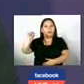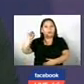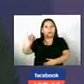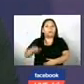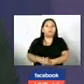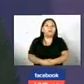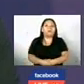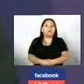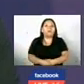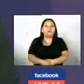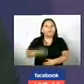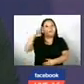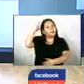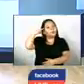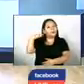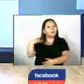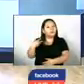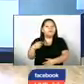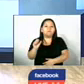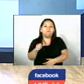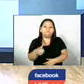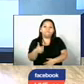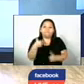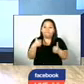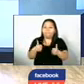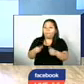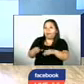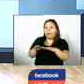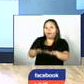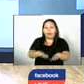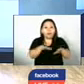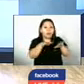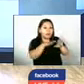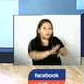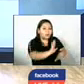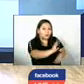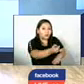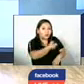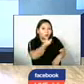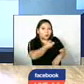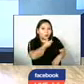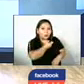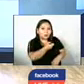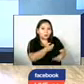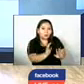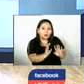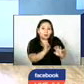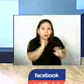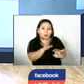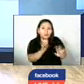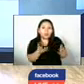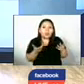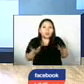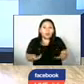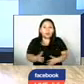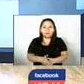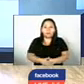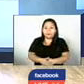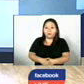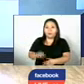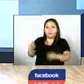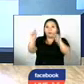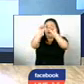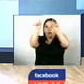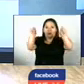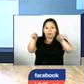bien rocío vamos a estar pendientes de más declaraciones de las autoridades muchas gracias por tu reporte decirles a los amigos televidentes en la página